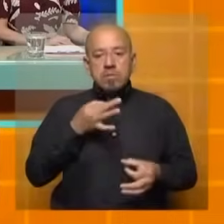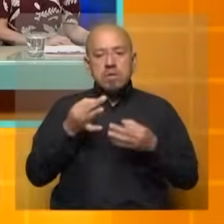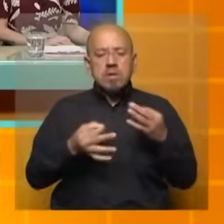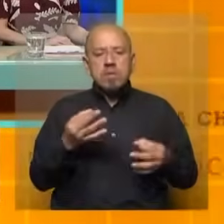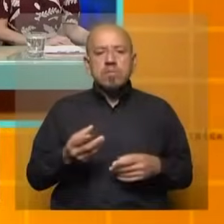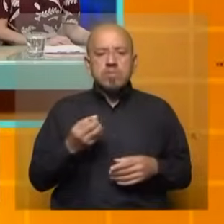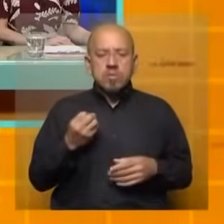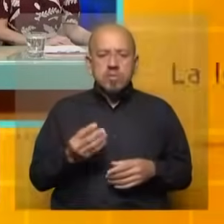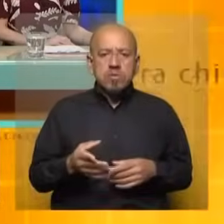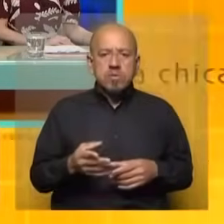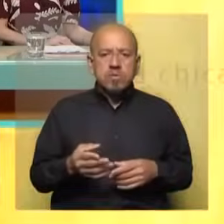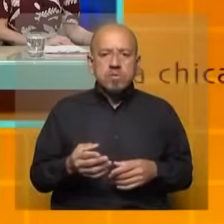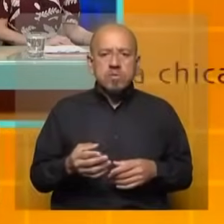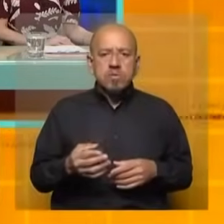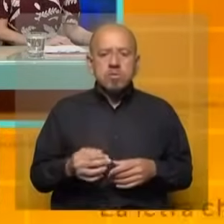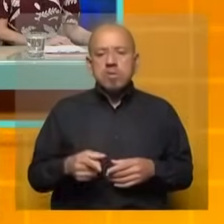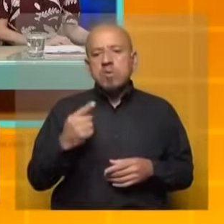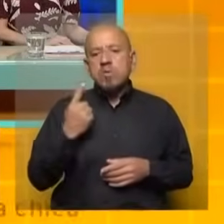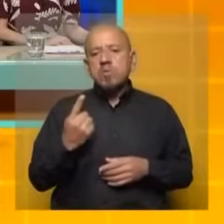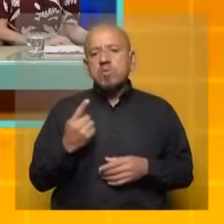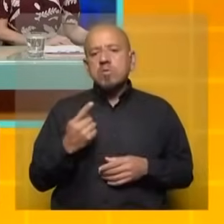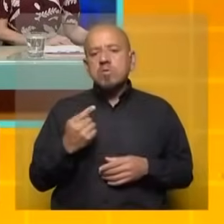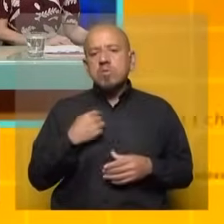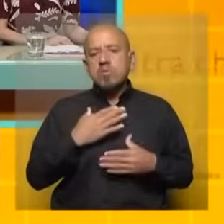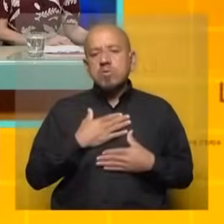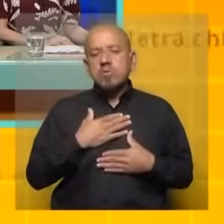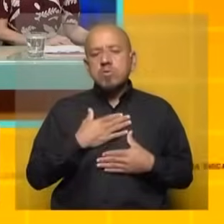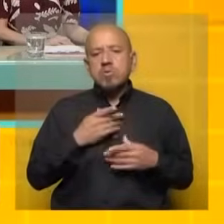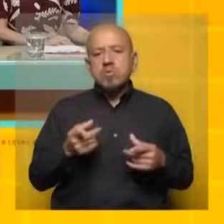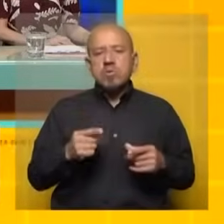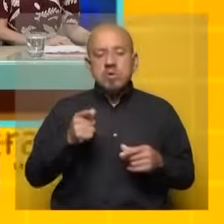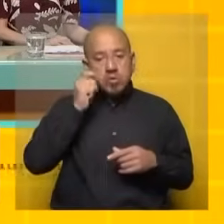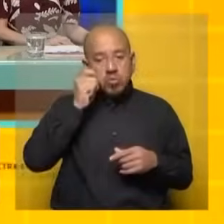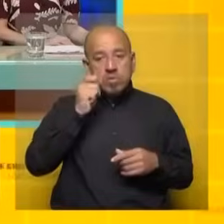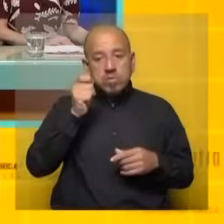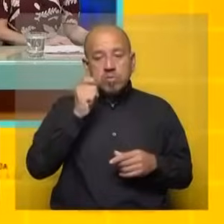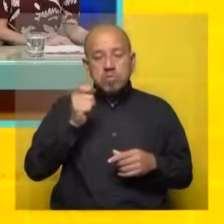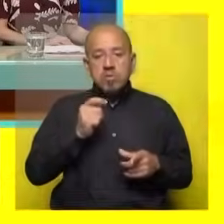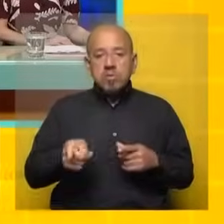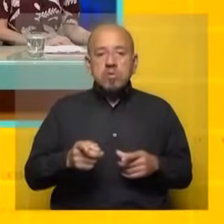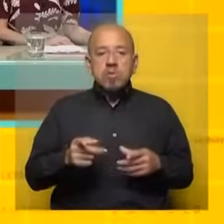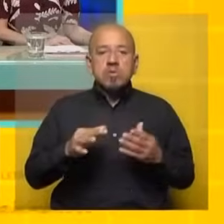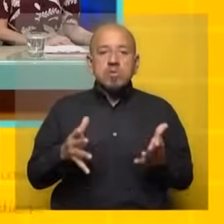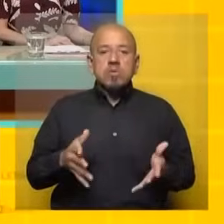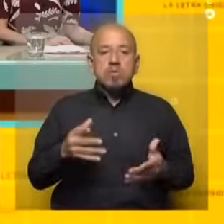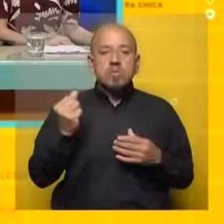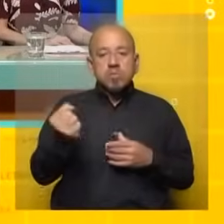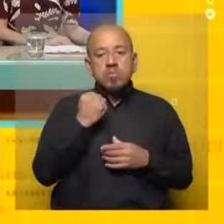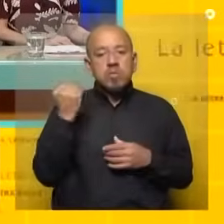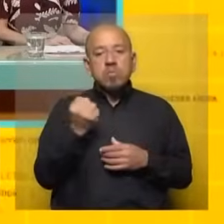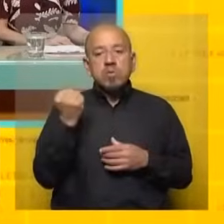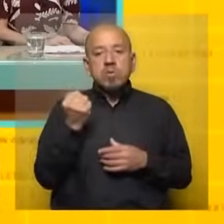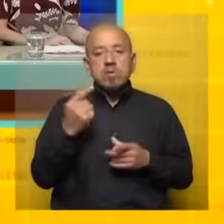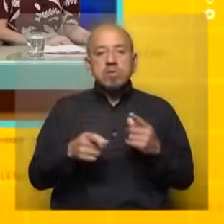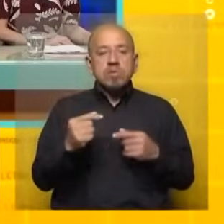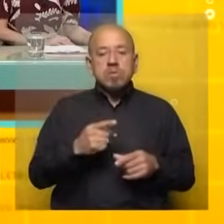Una de las últimas ampliaciones de nuestra matriz productiva ha sido el turismo. que ha sido un componente muy importante como